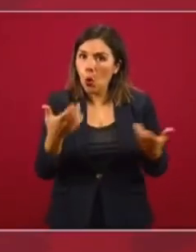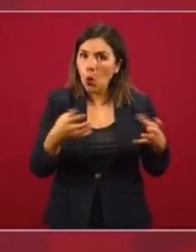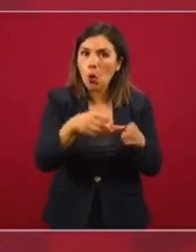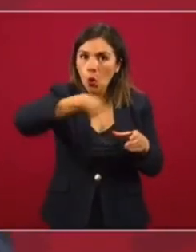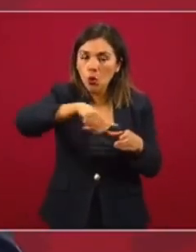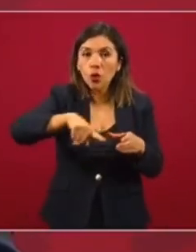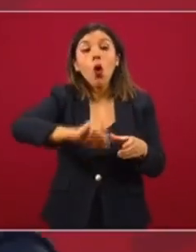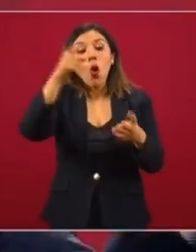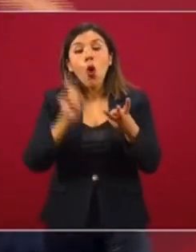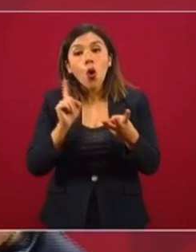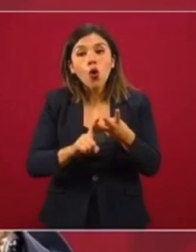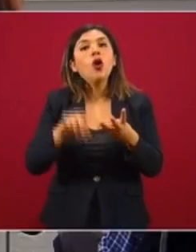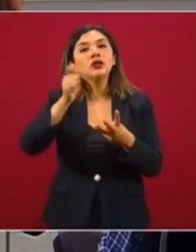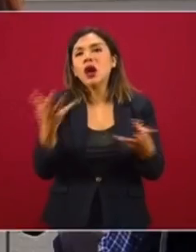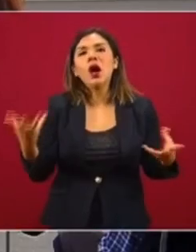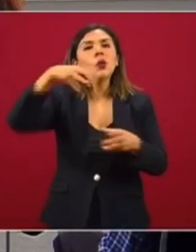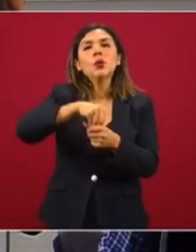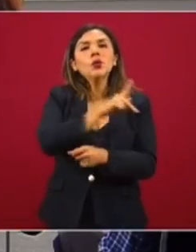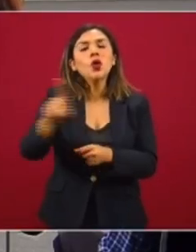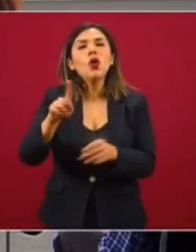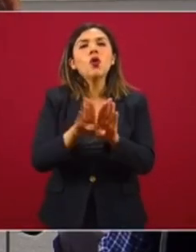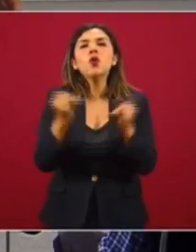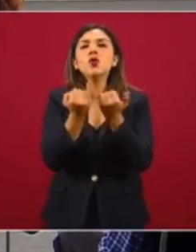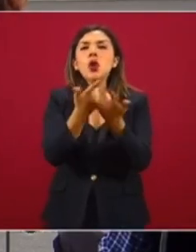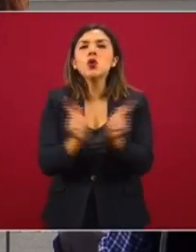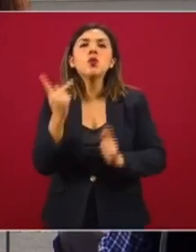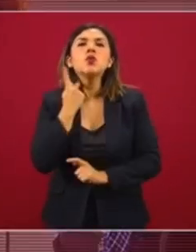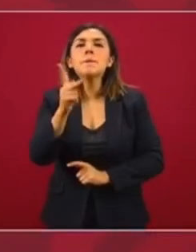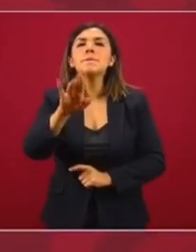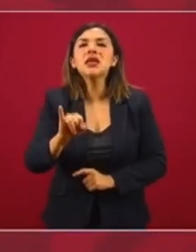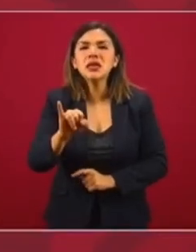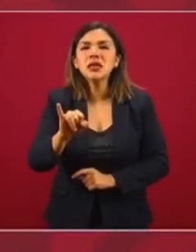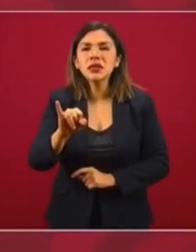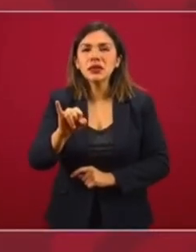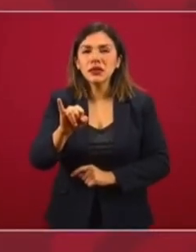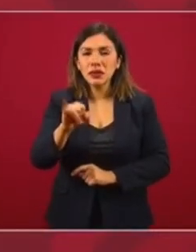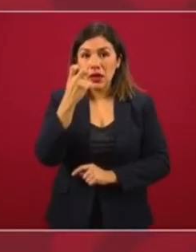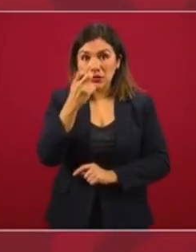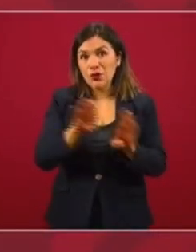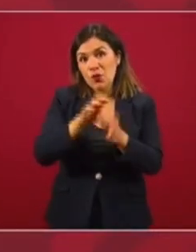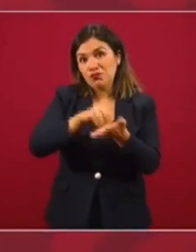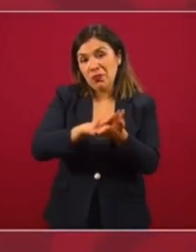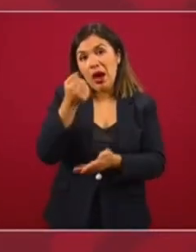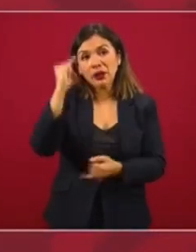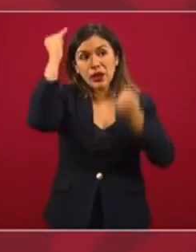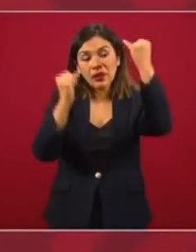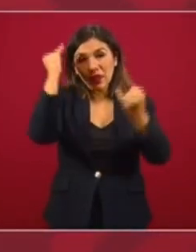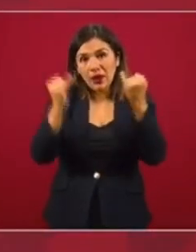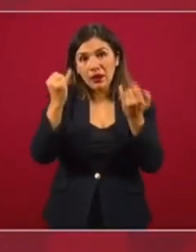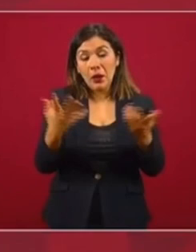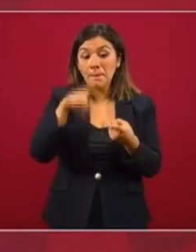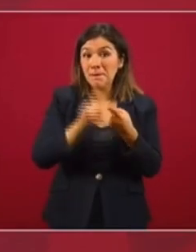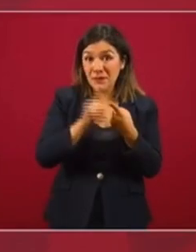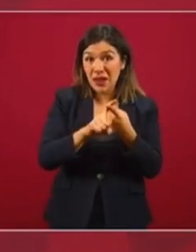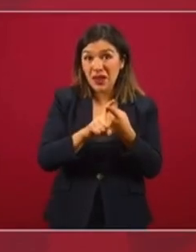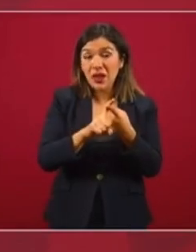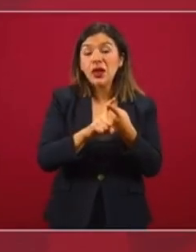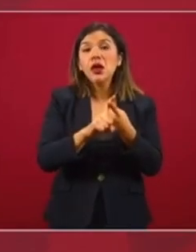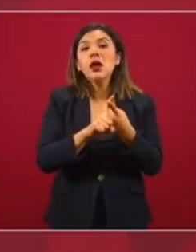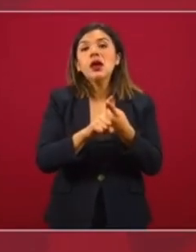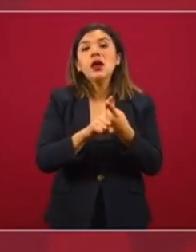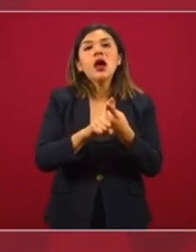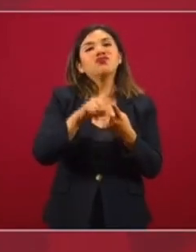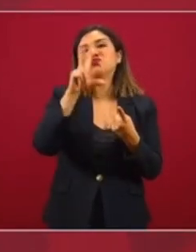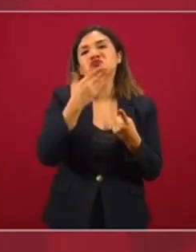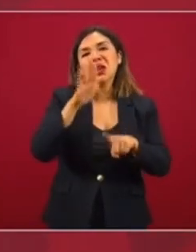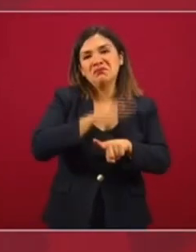común. Y la otra es ya donde incluyen también el PRI. O sea, como se está planteando acá. Entonces, en la primera no